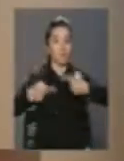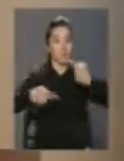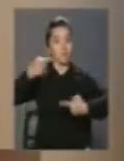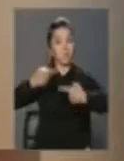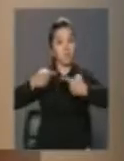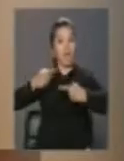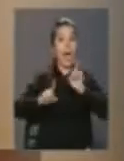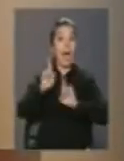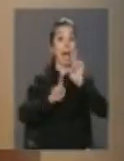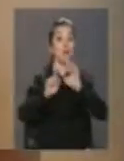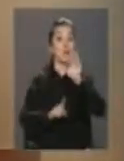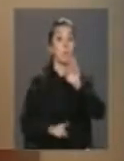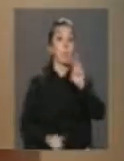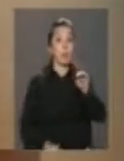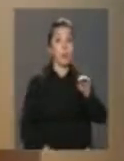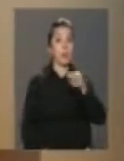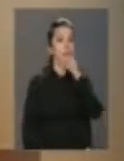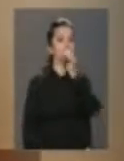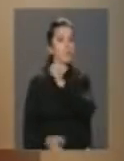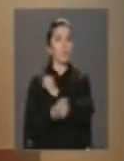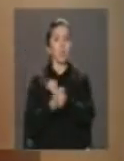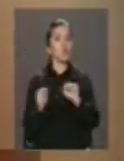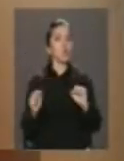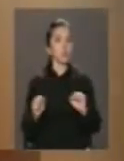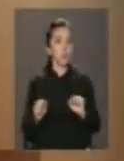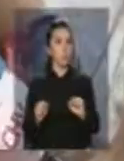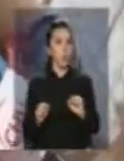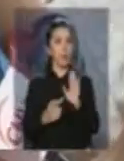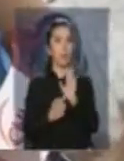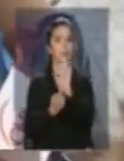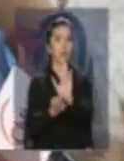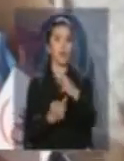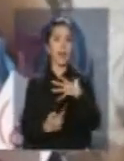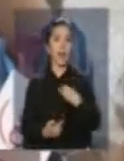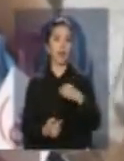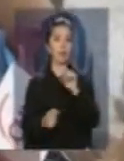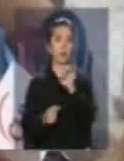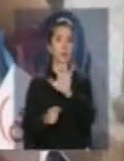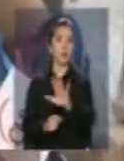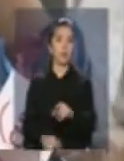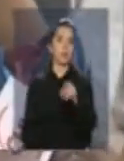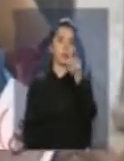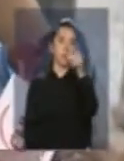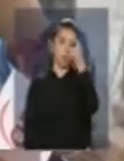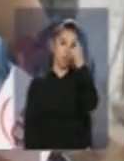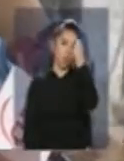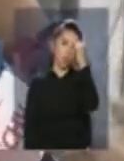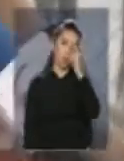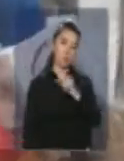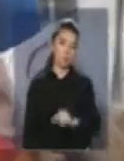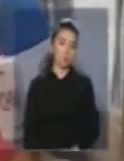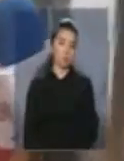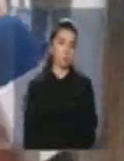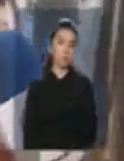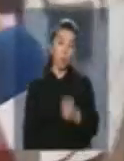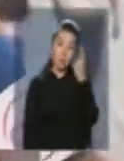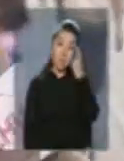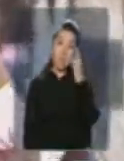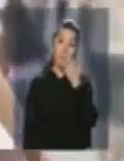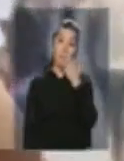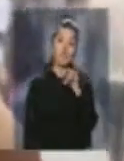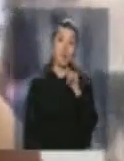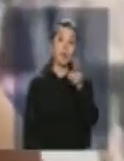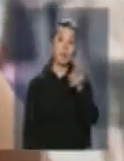Algunos padres desaprueban exponer a sus hijos de esta manera. Qué tontera. ¿Qué te parece la broma con